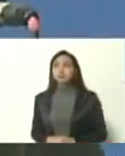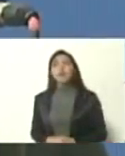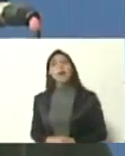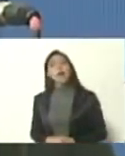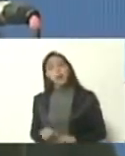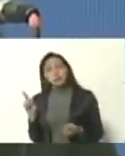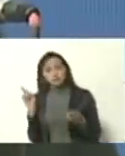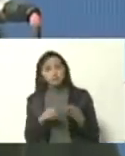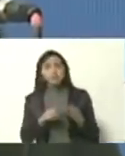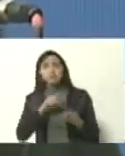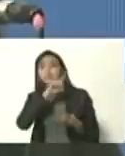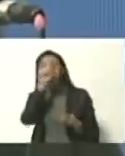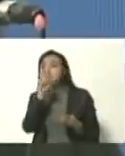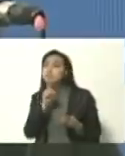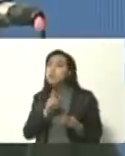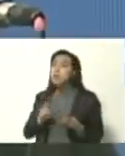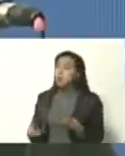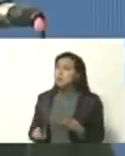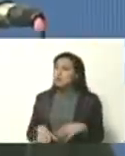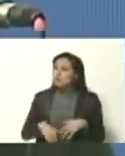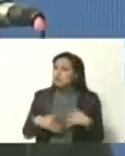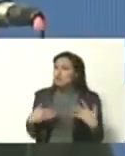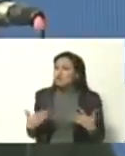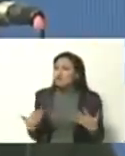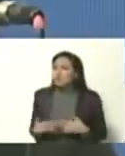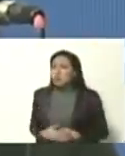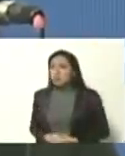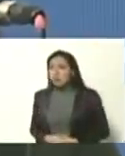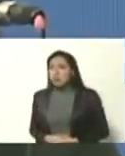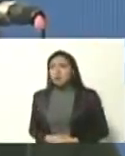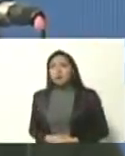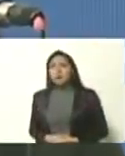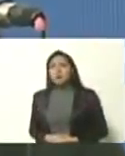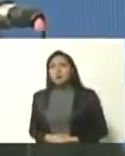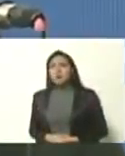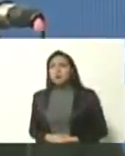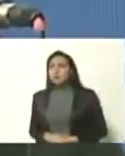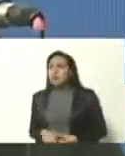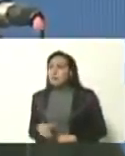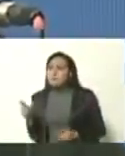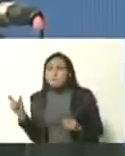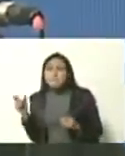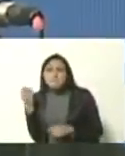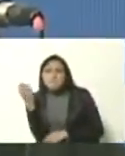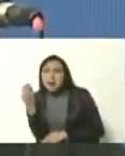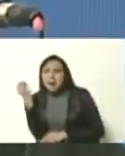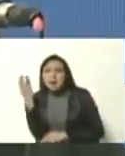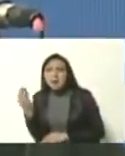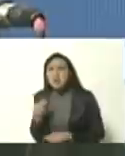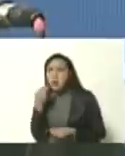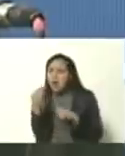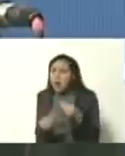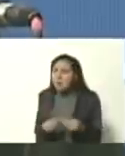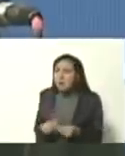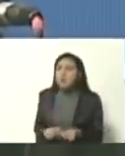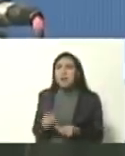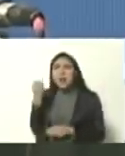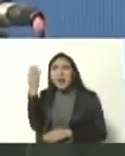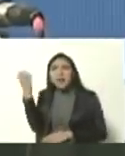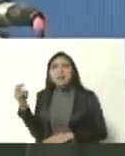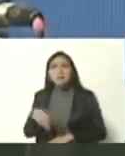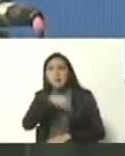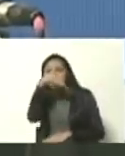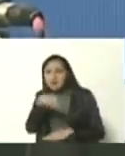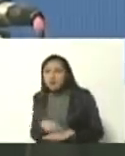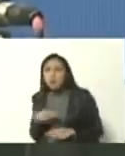preguntar también cuál es la... ¿cuáles son las palabras que le emite la Asamblea Nacional